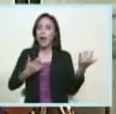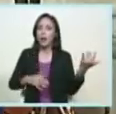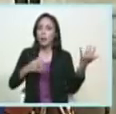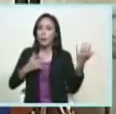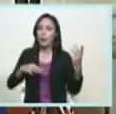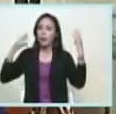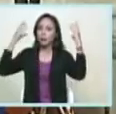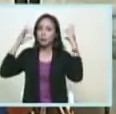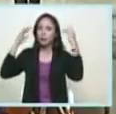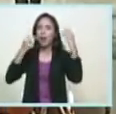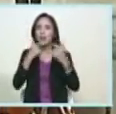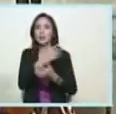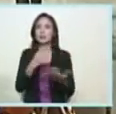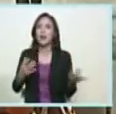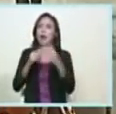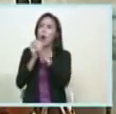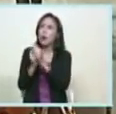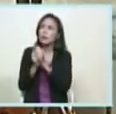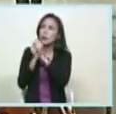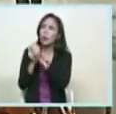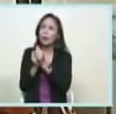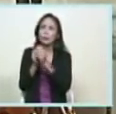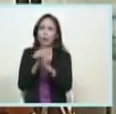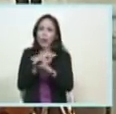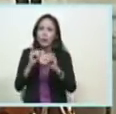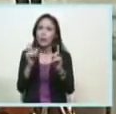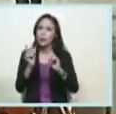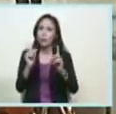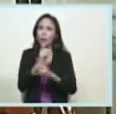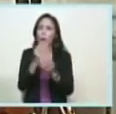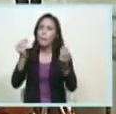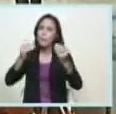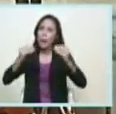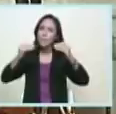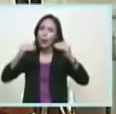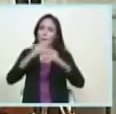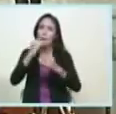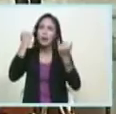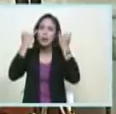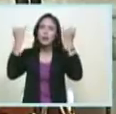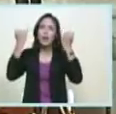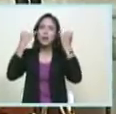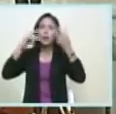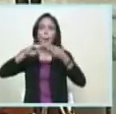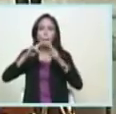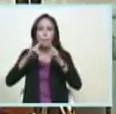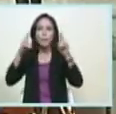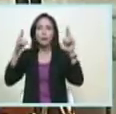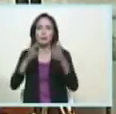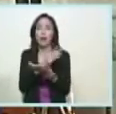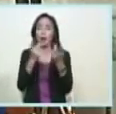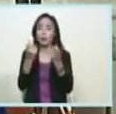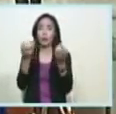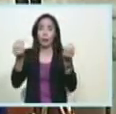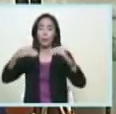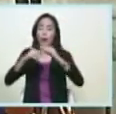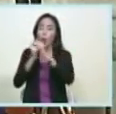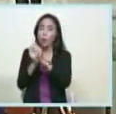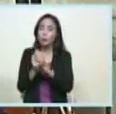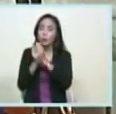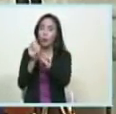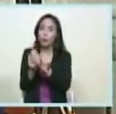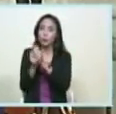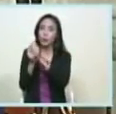basta rezar hacen falta muchas cosas para conseguir la paz yo también digo no basta rezar pero me